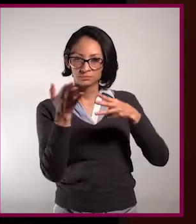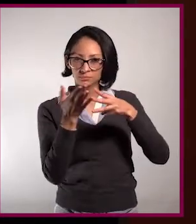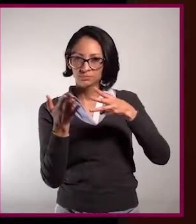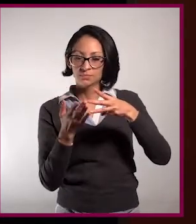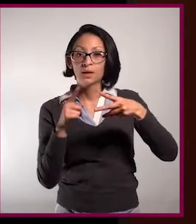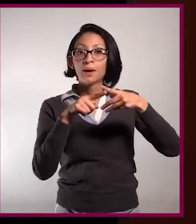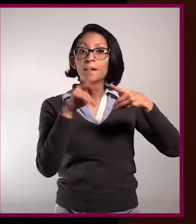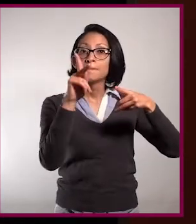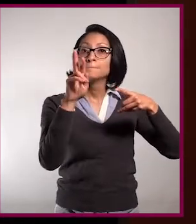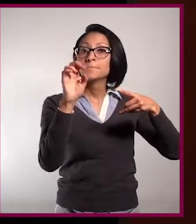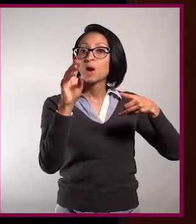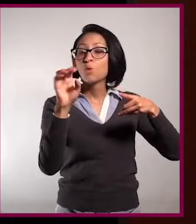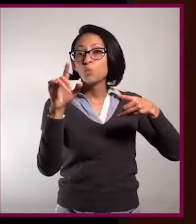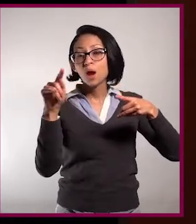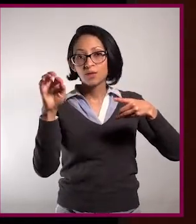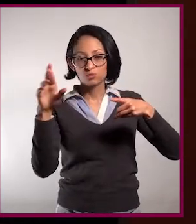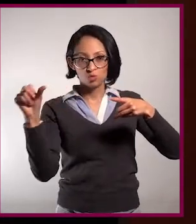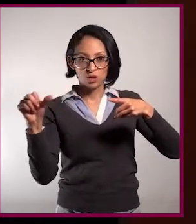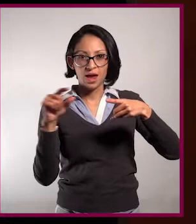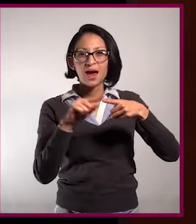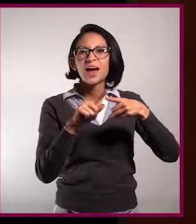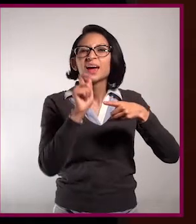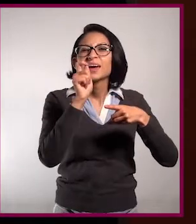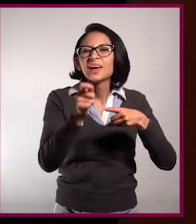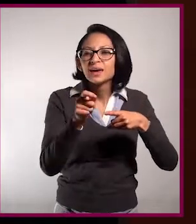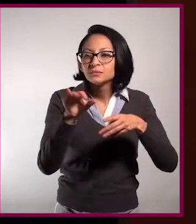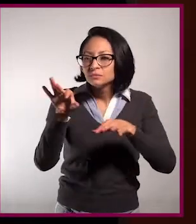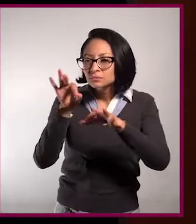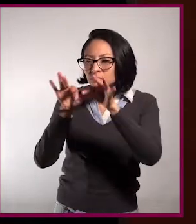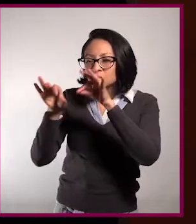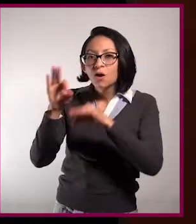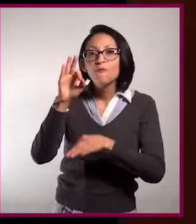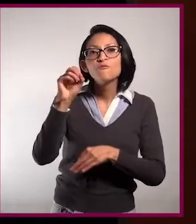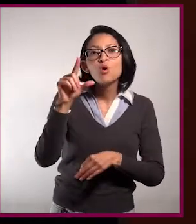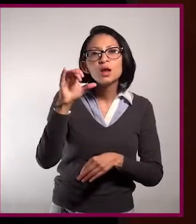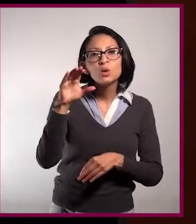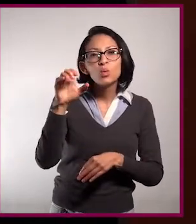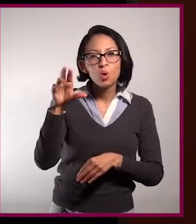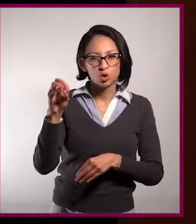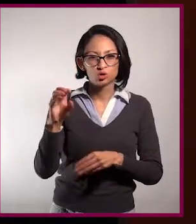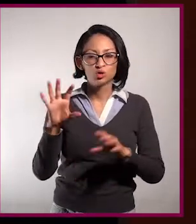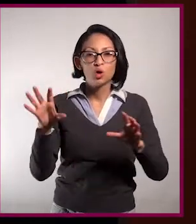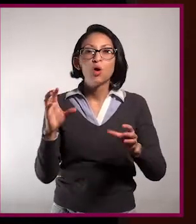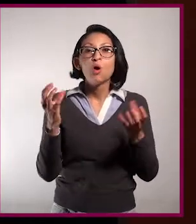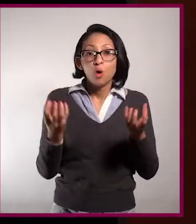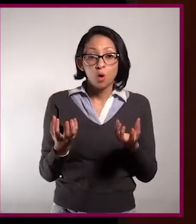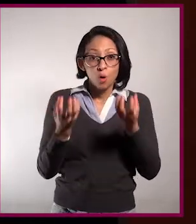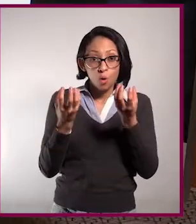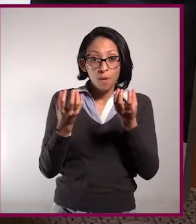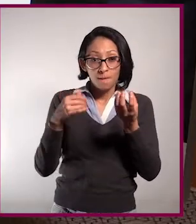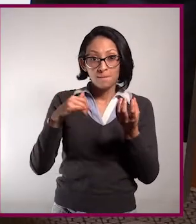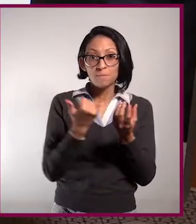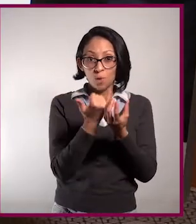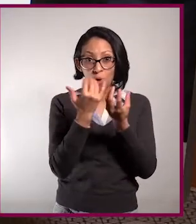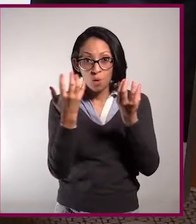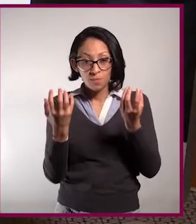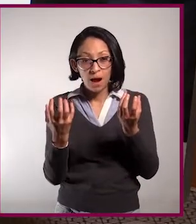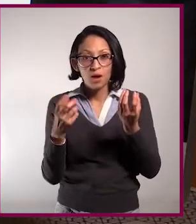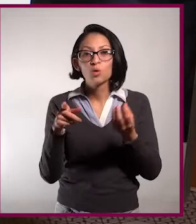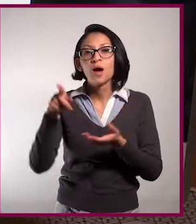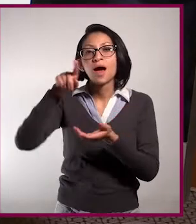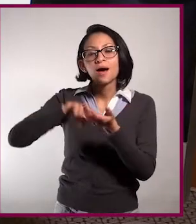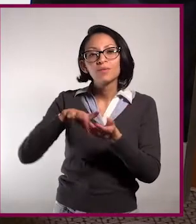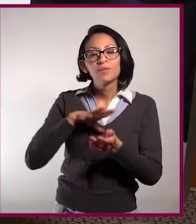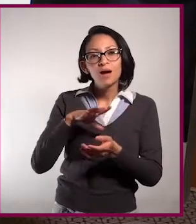posterior a la ovulación. La preovulatoria es cuando hay una selección de folículos, que haz de cuenta que en los ovarios, pues nosotras ya nacemos con un